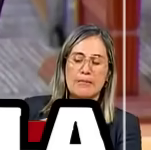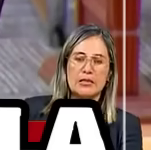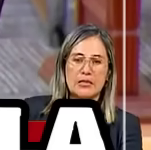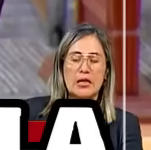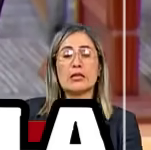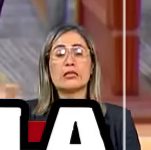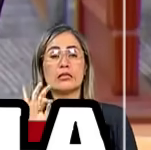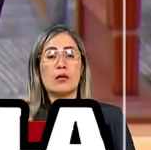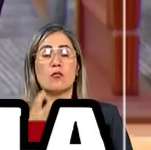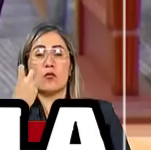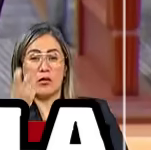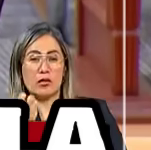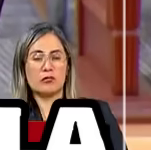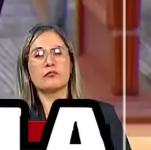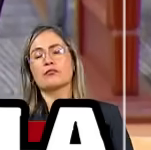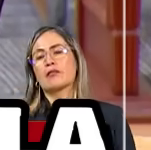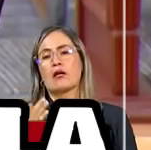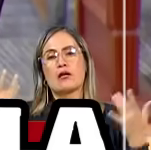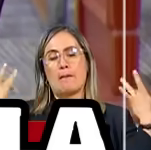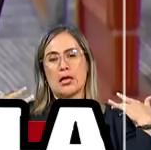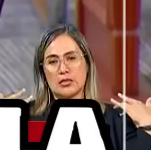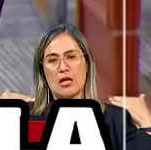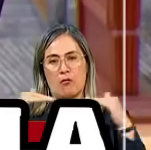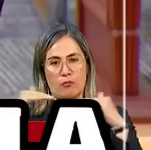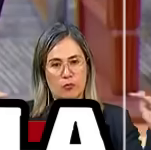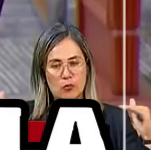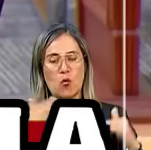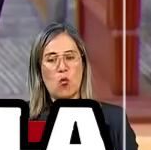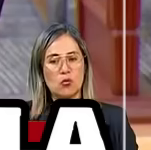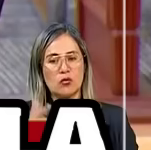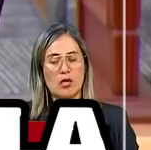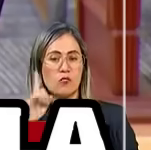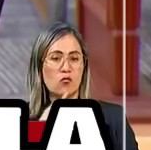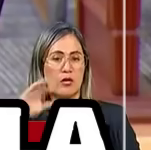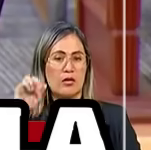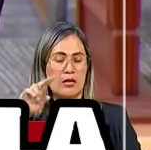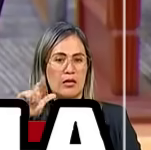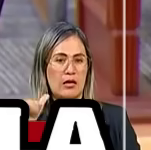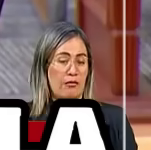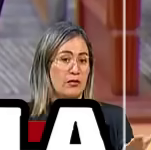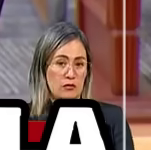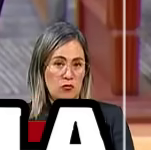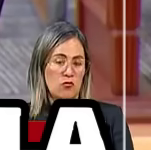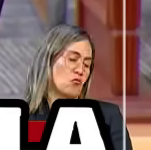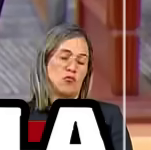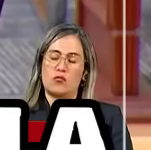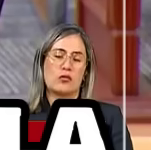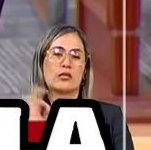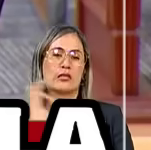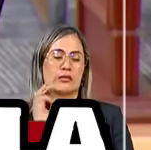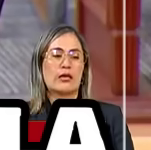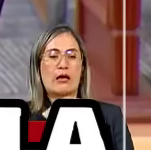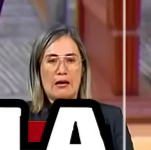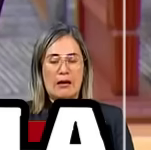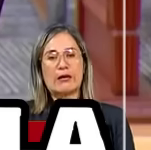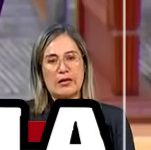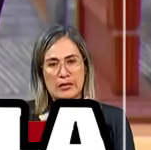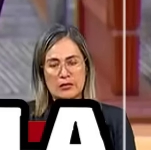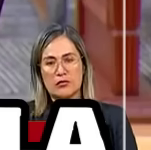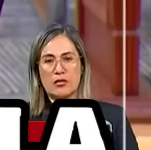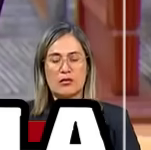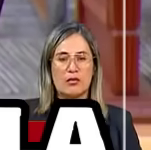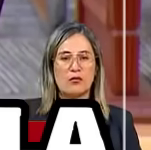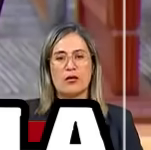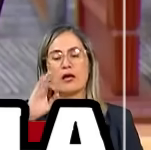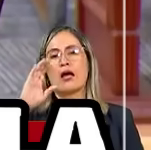que existe la posible afectación del desempeño imparcial y objetivo de las funciones de la consejera Carla Astrid Humphrey al momento de resolver lo conducente al registro de la